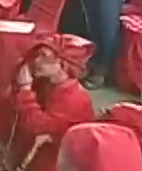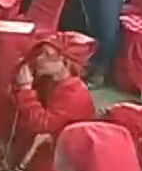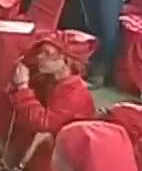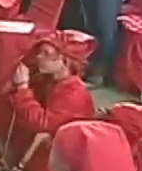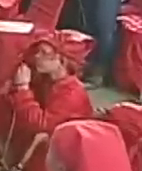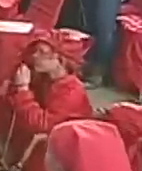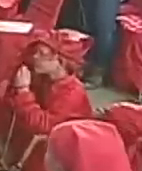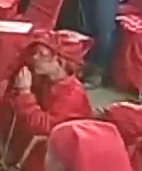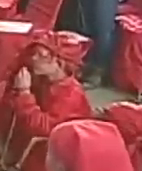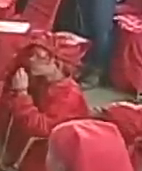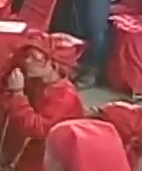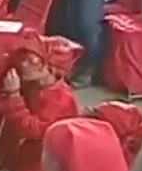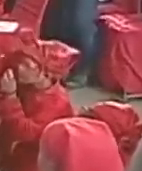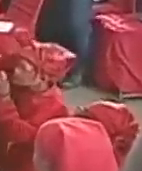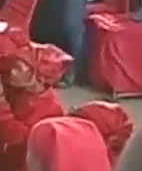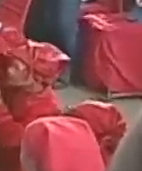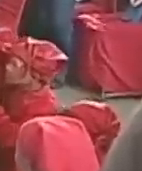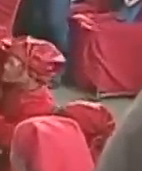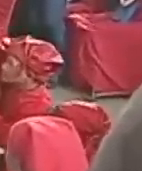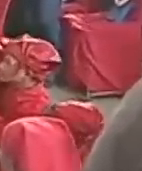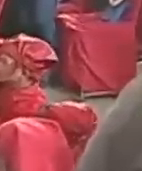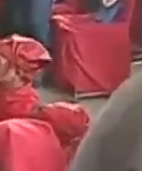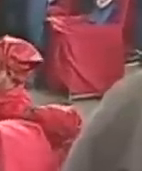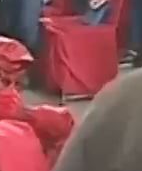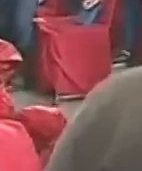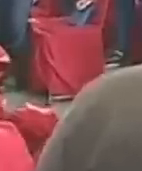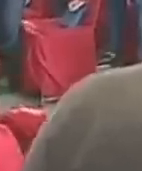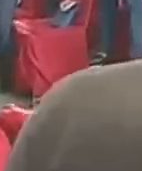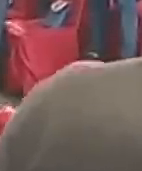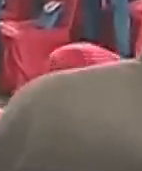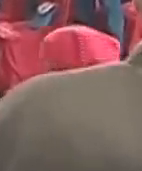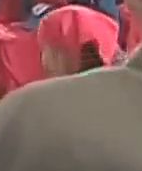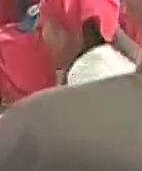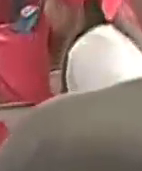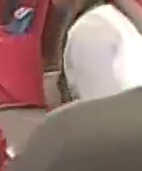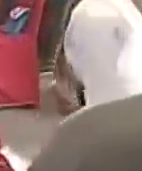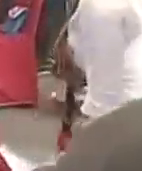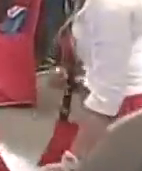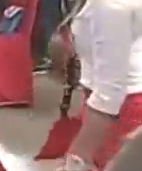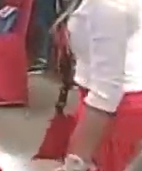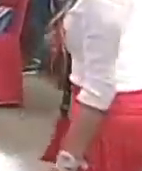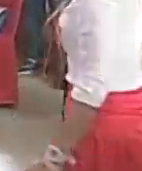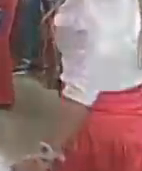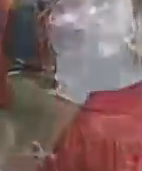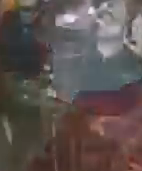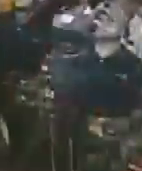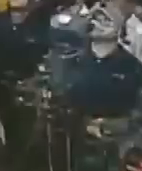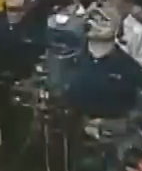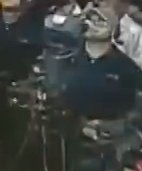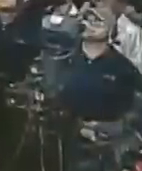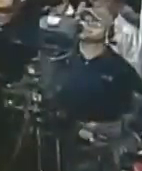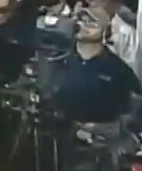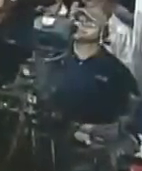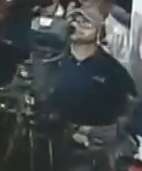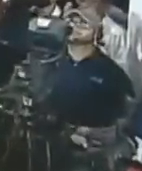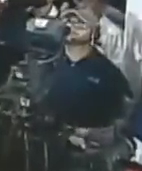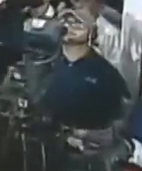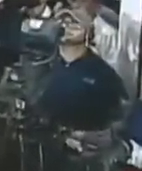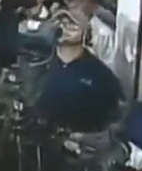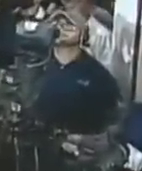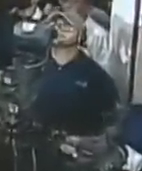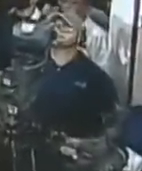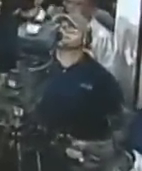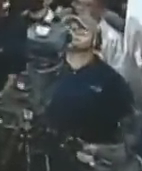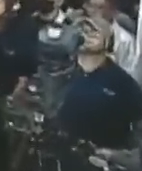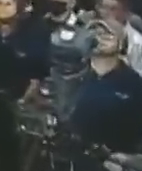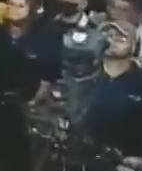y técnica de los CPT y de todas las empresas públicas y privadas del país, la construcción de un sistema integral y además impulsar las formas de